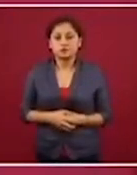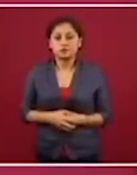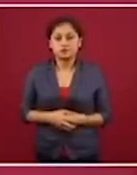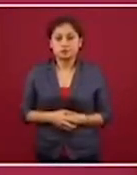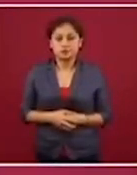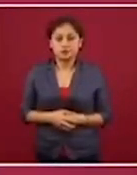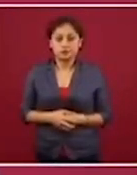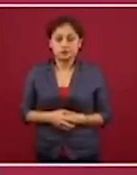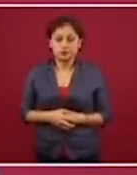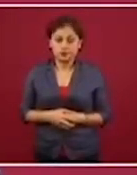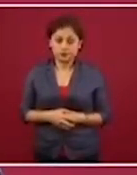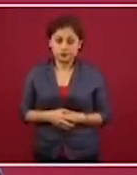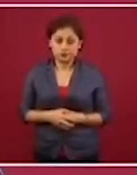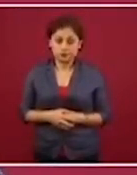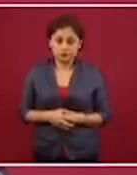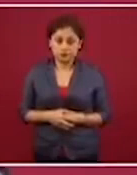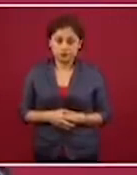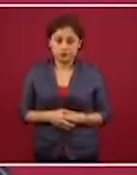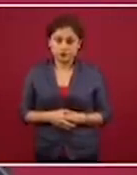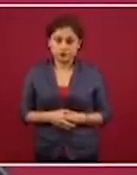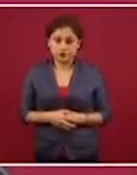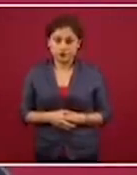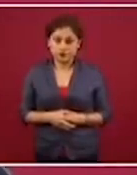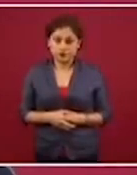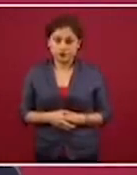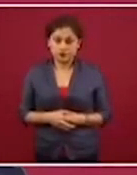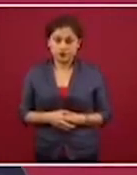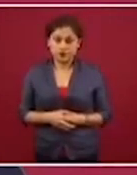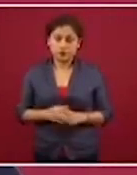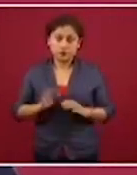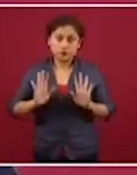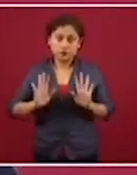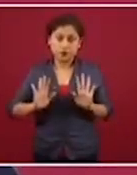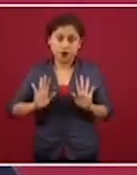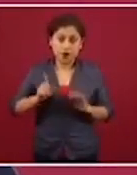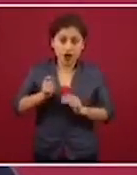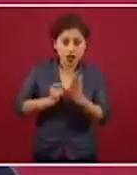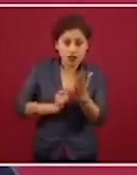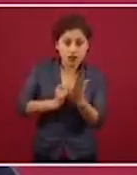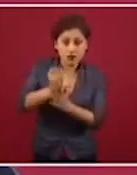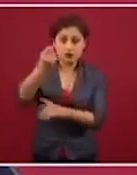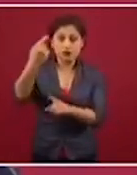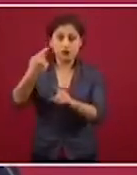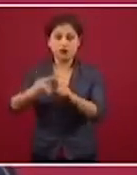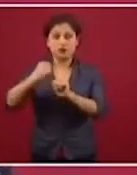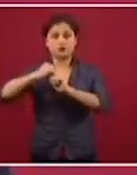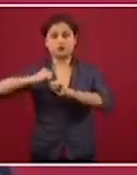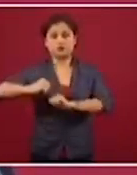es la consideración de las autoridades de Estados Unidos.